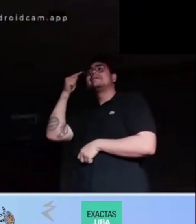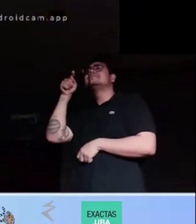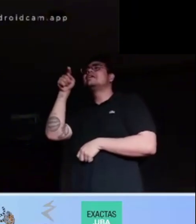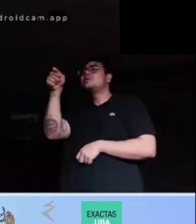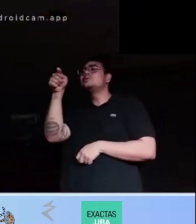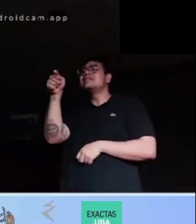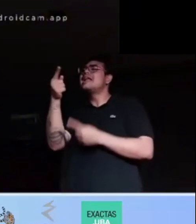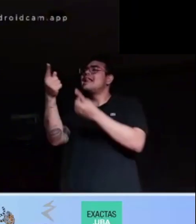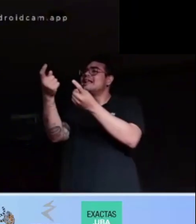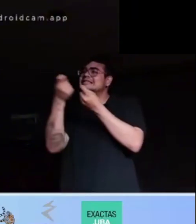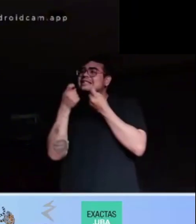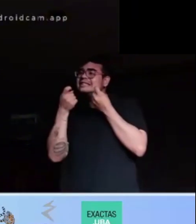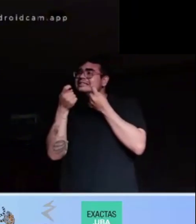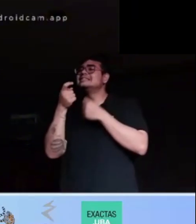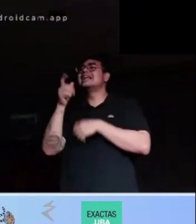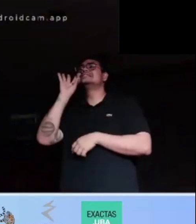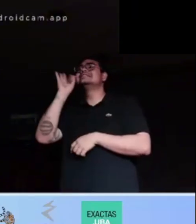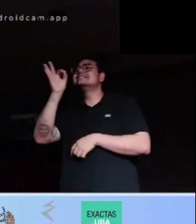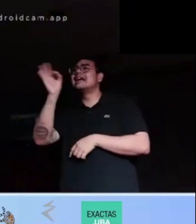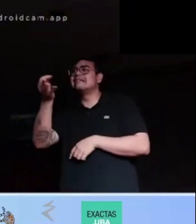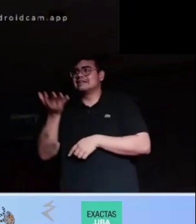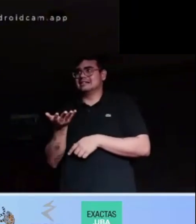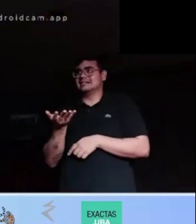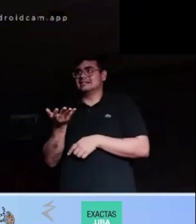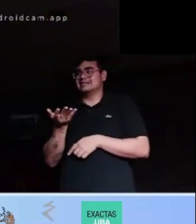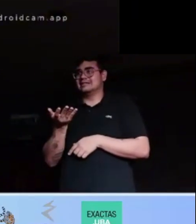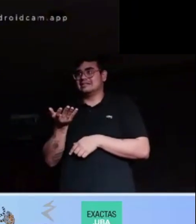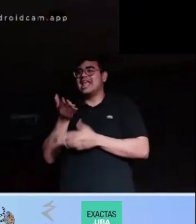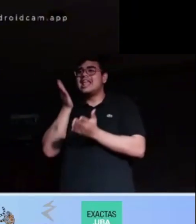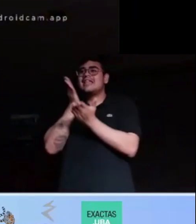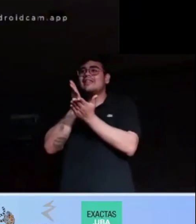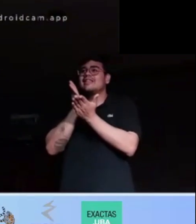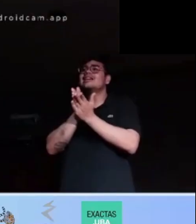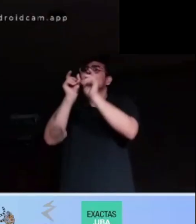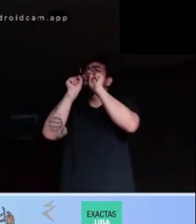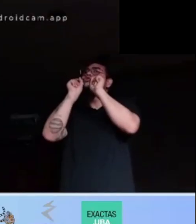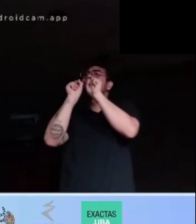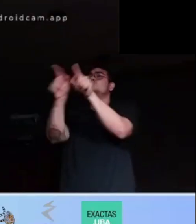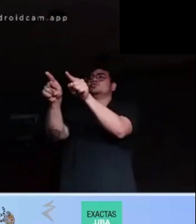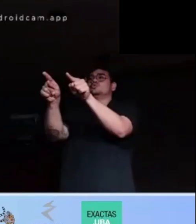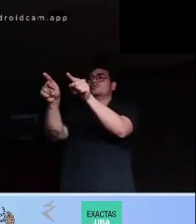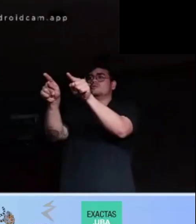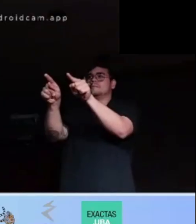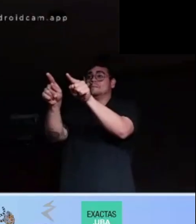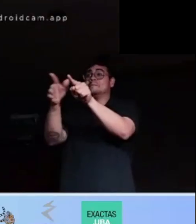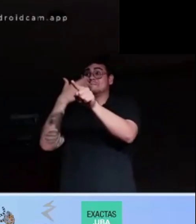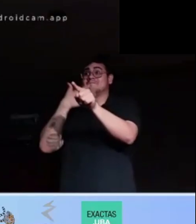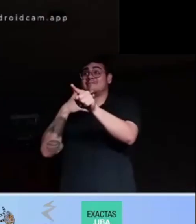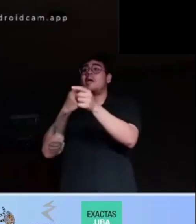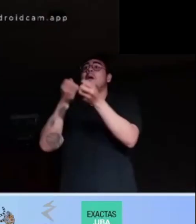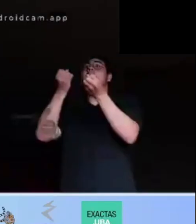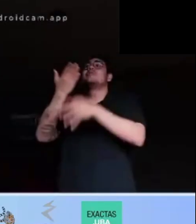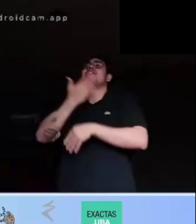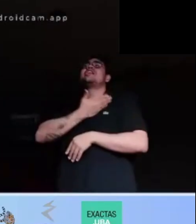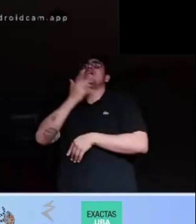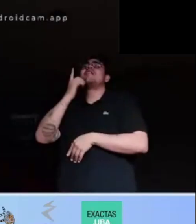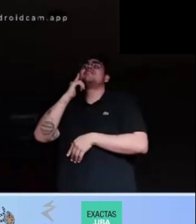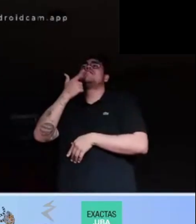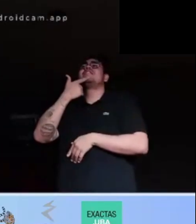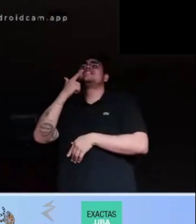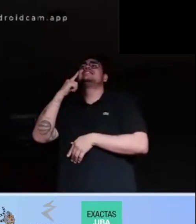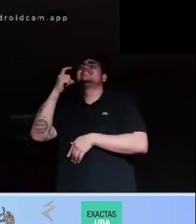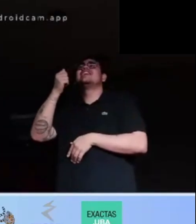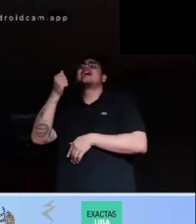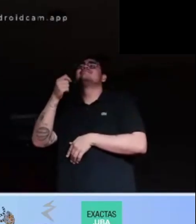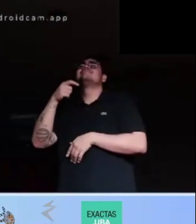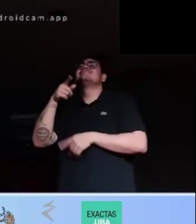sin saber cosas como muy básicas, que además la física nos hace preguntar, nos hace asombrarnos, como ellos se asombraron con los